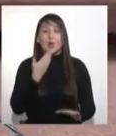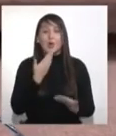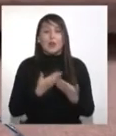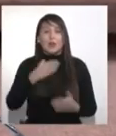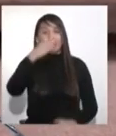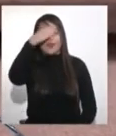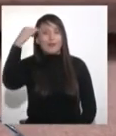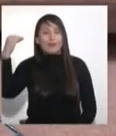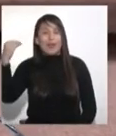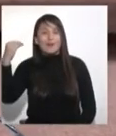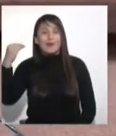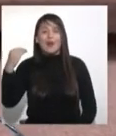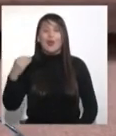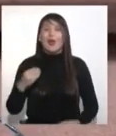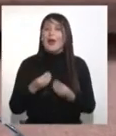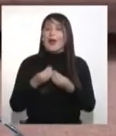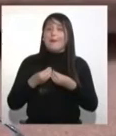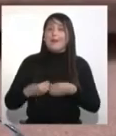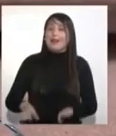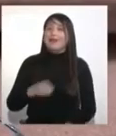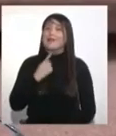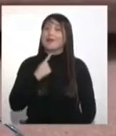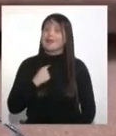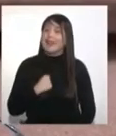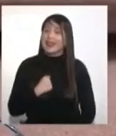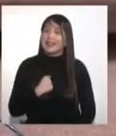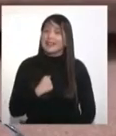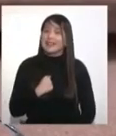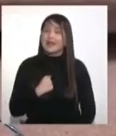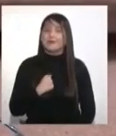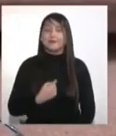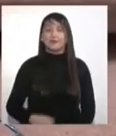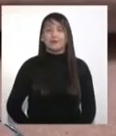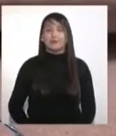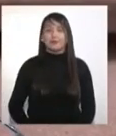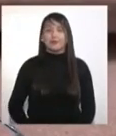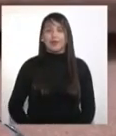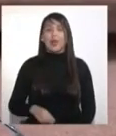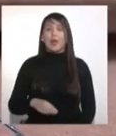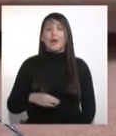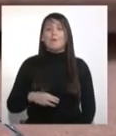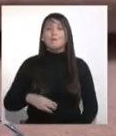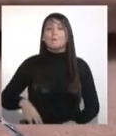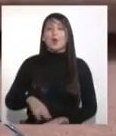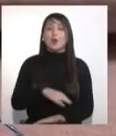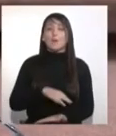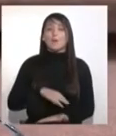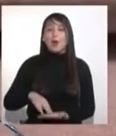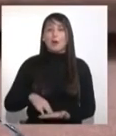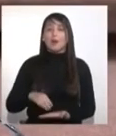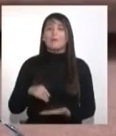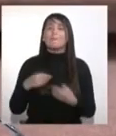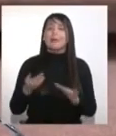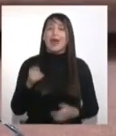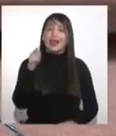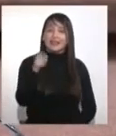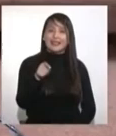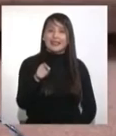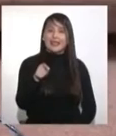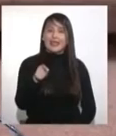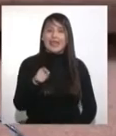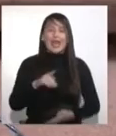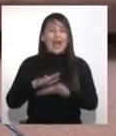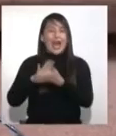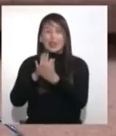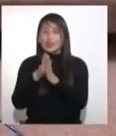de ello, pierden interés en la misma. Presidenta, por Maule, por ti y desde ti, a